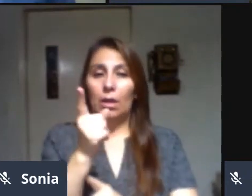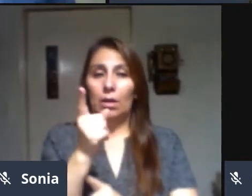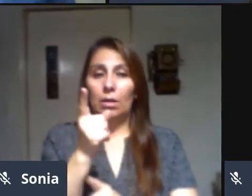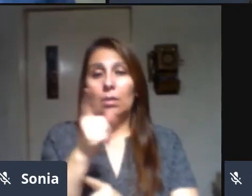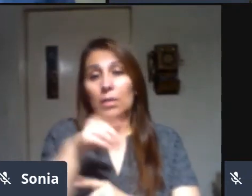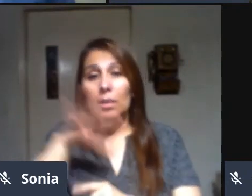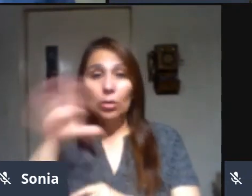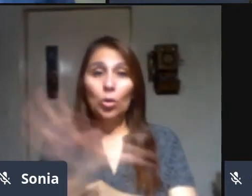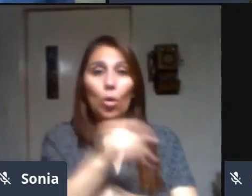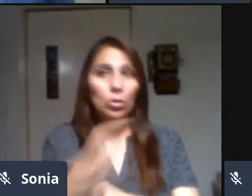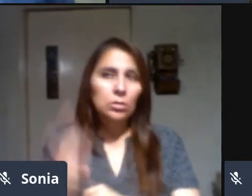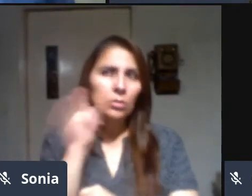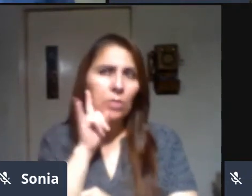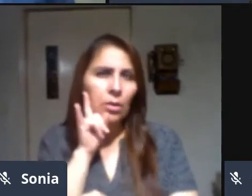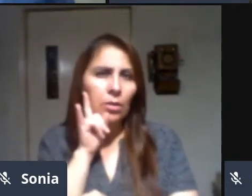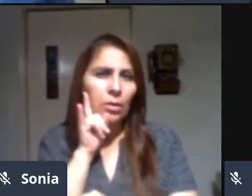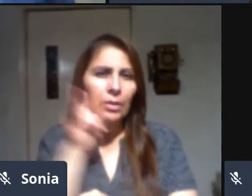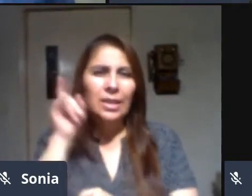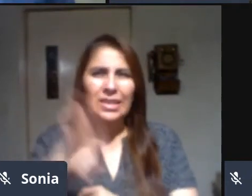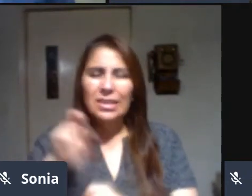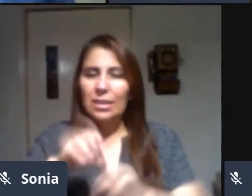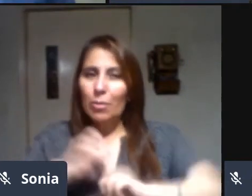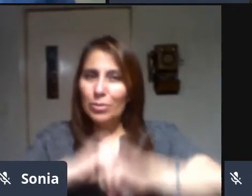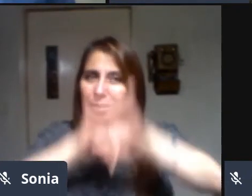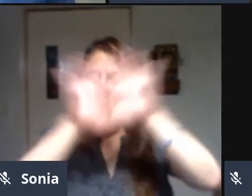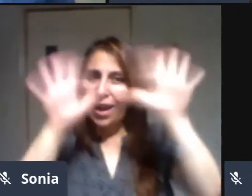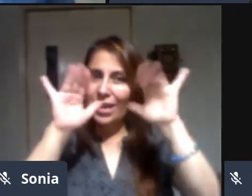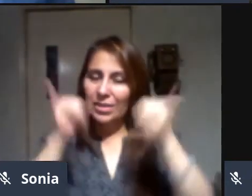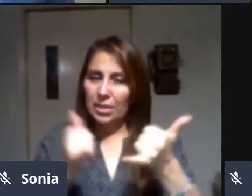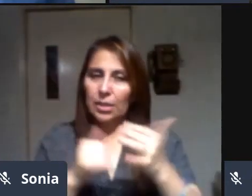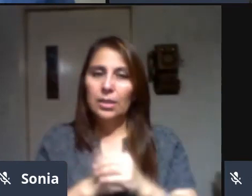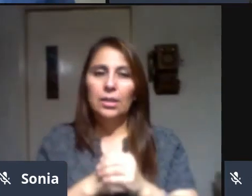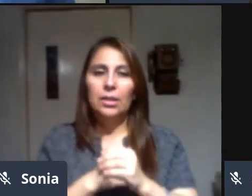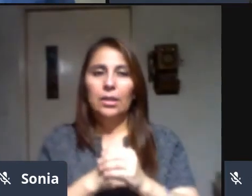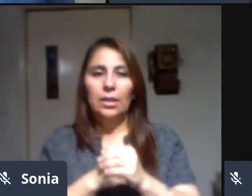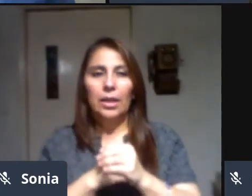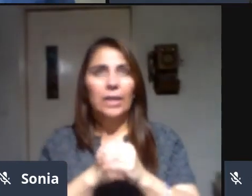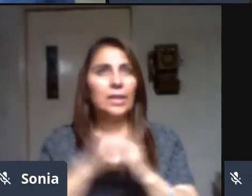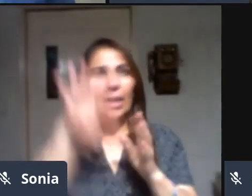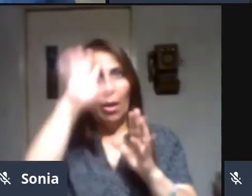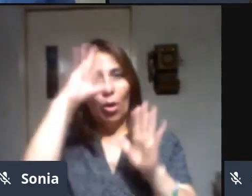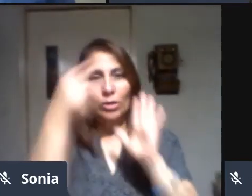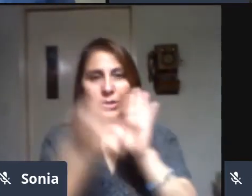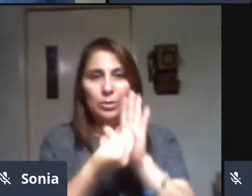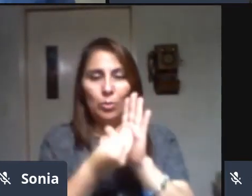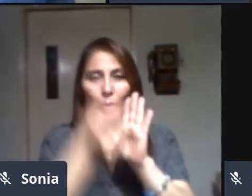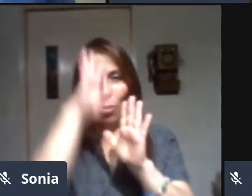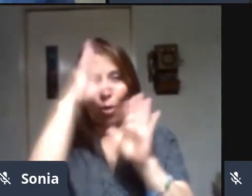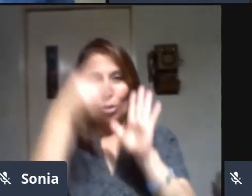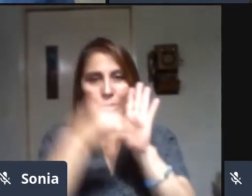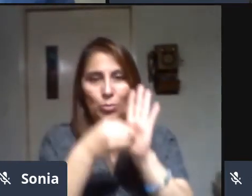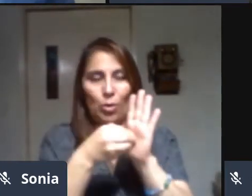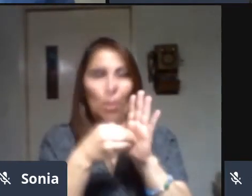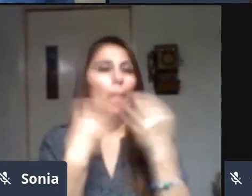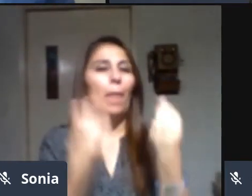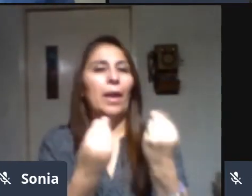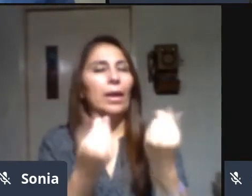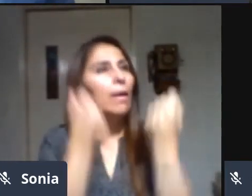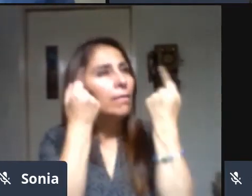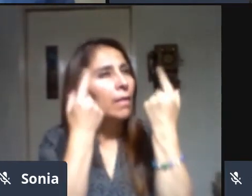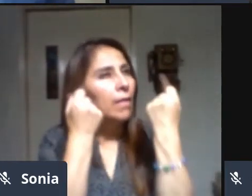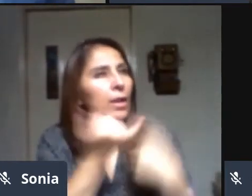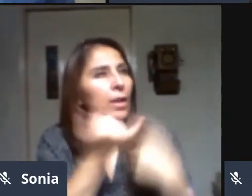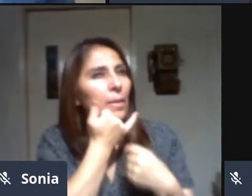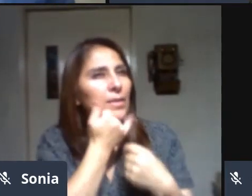necesitamos ser claves o sea capital simbólico para poder entenderlo para poder mirar qué es lo que causa grasa